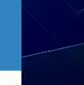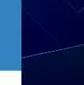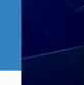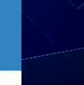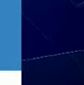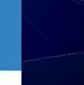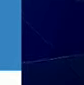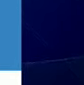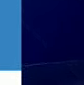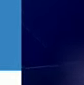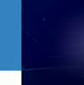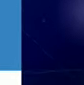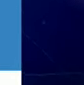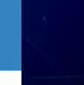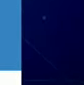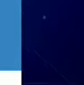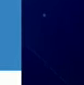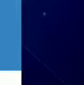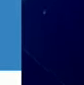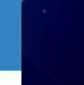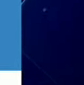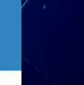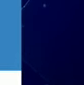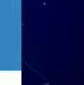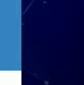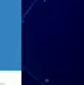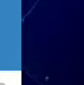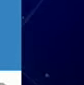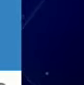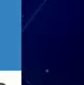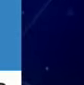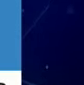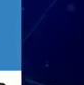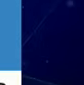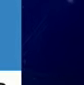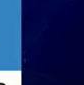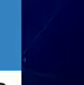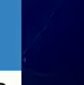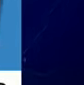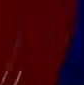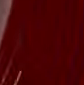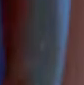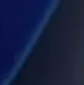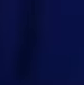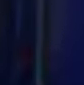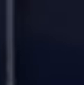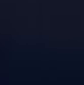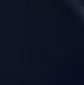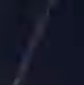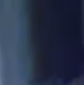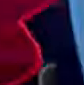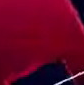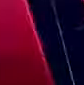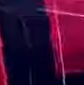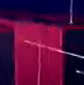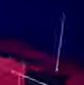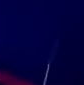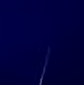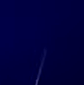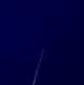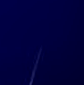Descubre el poder de la música de tu entrenamiento. Nuevo sabor Powerade Citrus Passion Fruit. Powerade. Pausa es power.